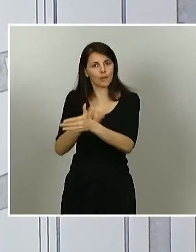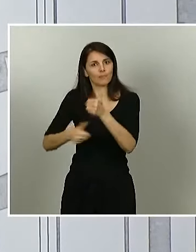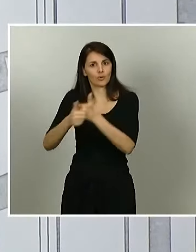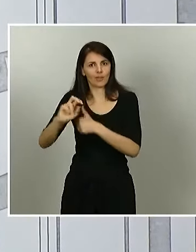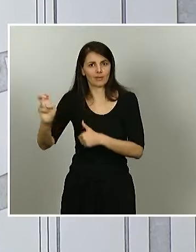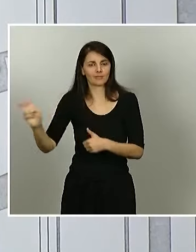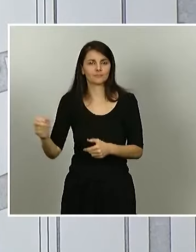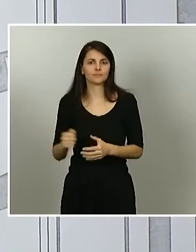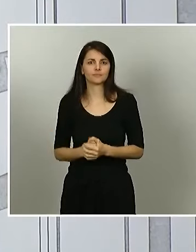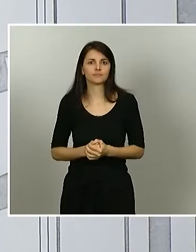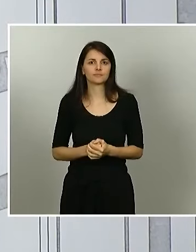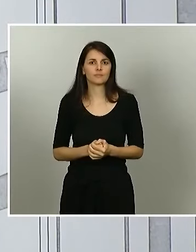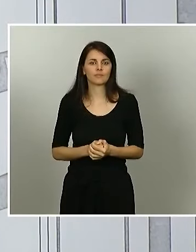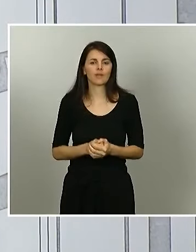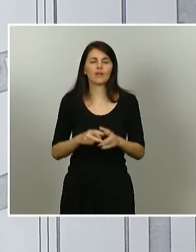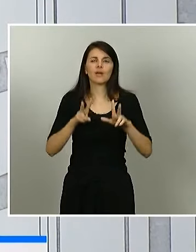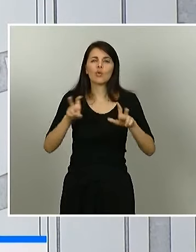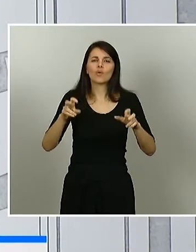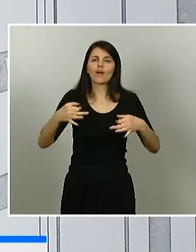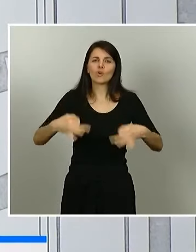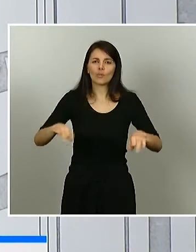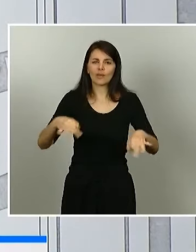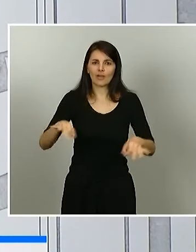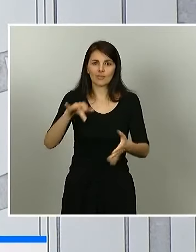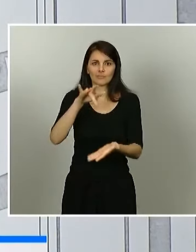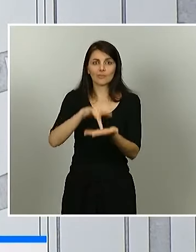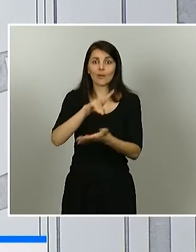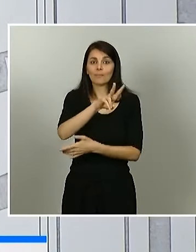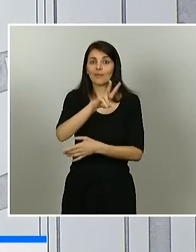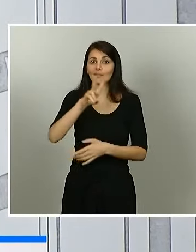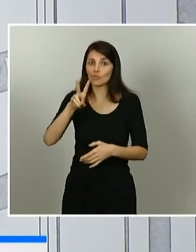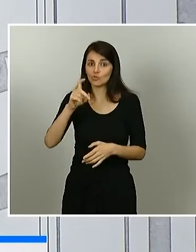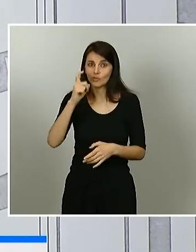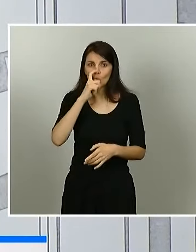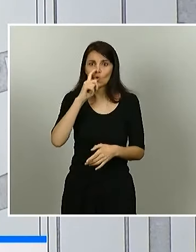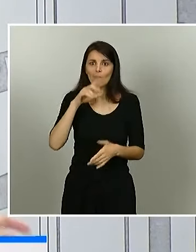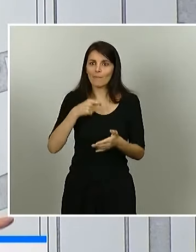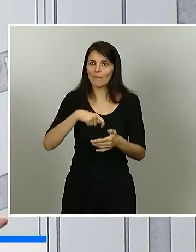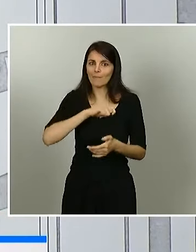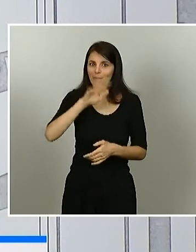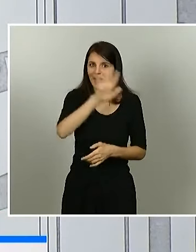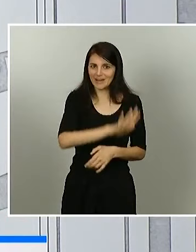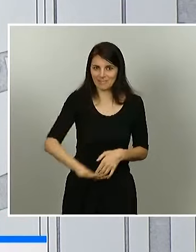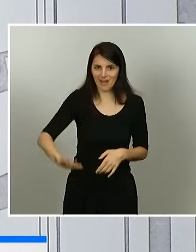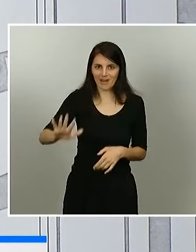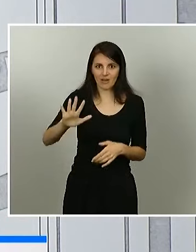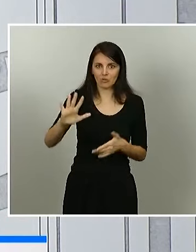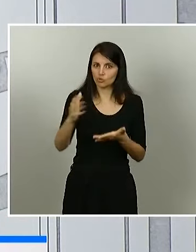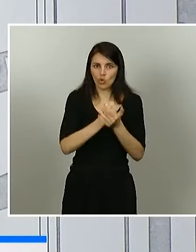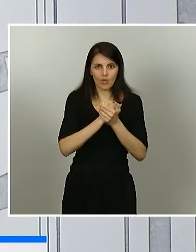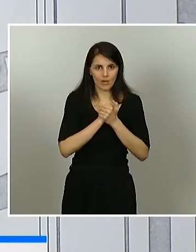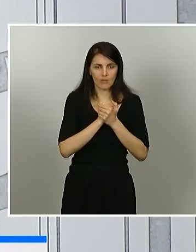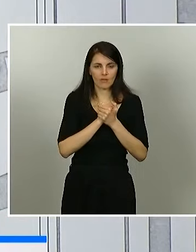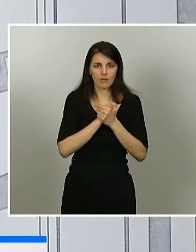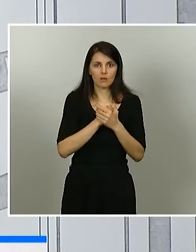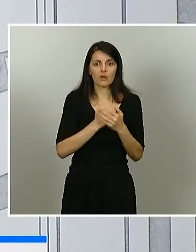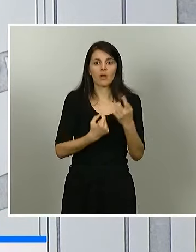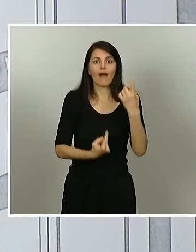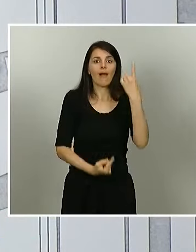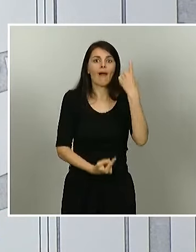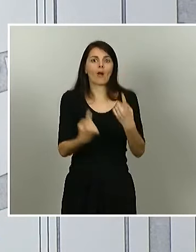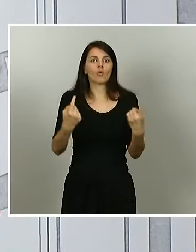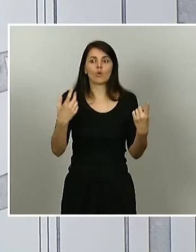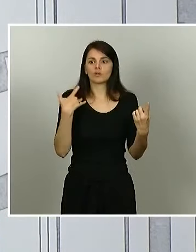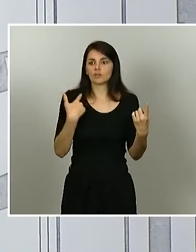movilidad extremadura va a permitir la movilidad entre las dos provincias cáceres y badajoz y sobre esta confusión que tiene mucha gente que pasa a partir